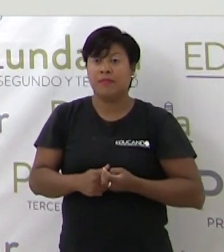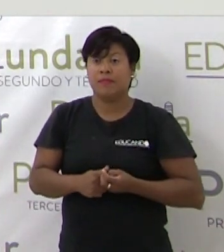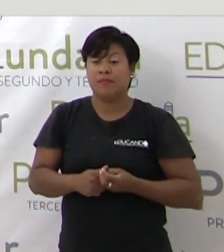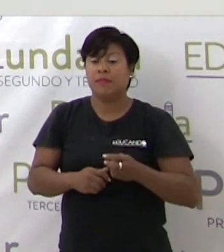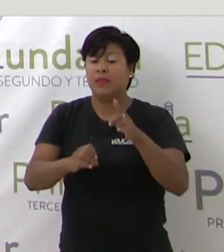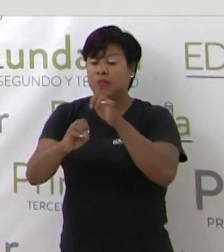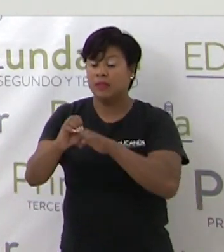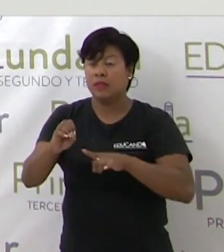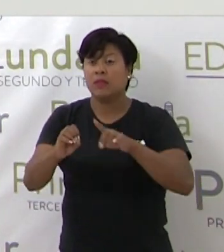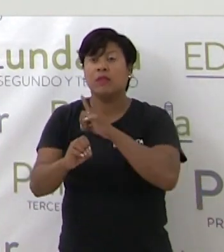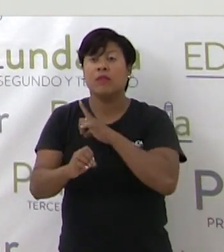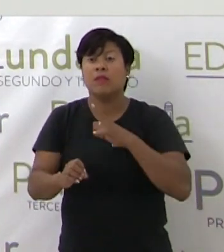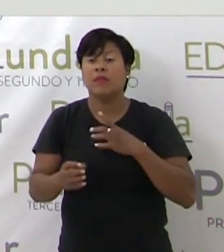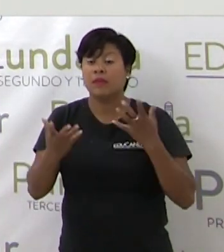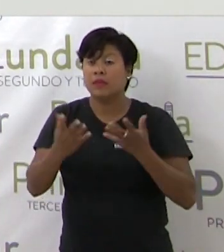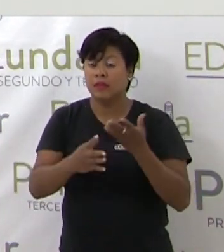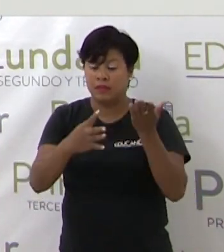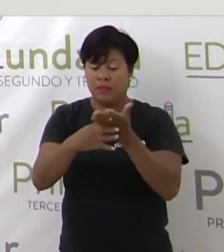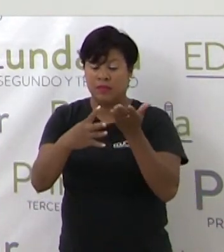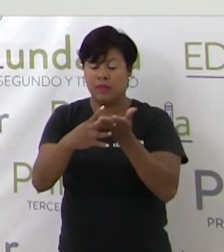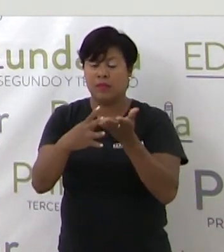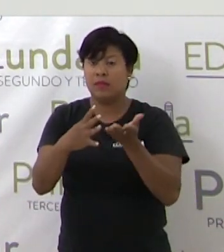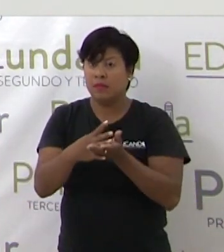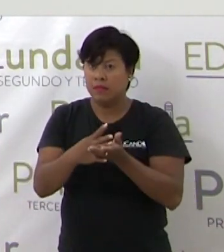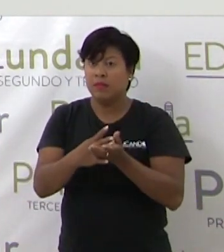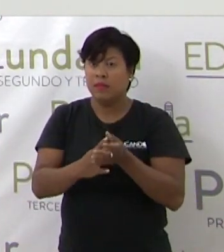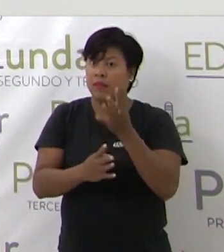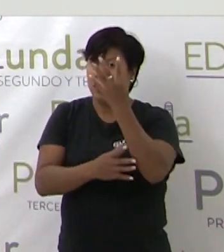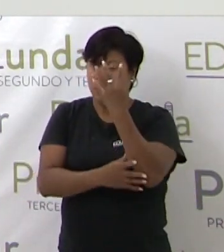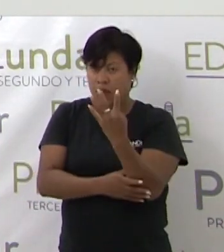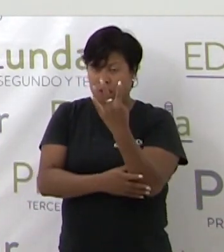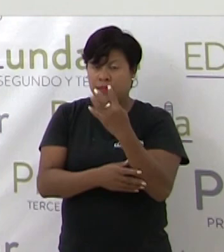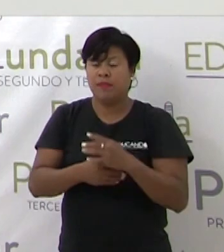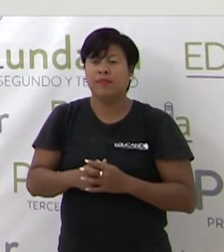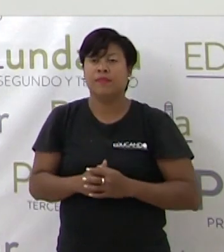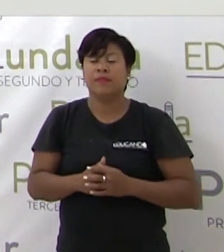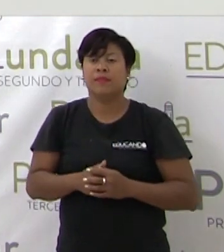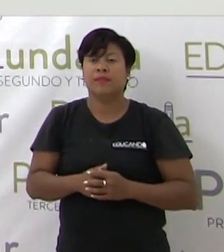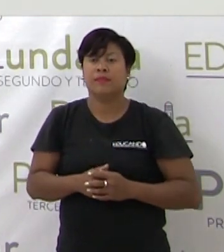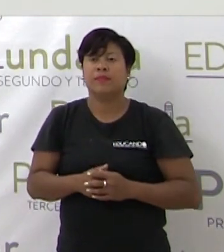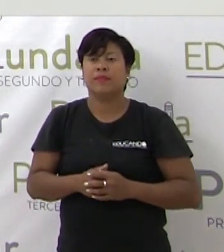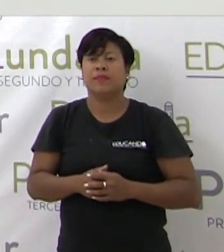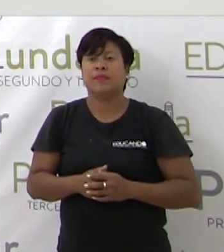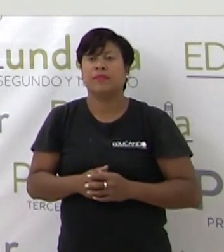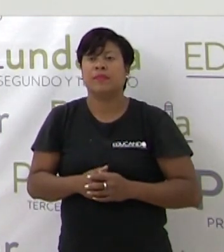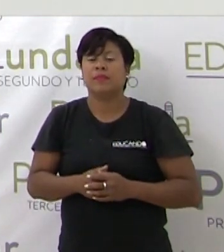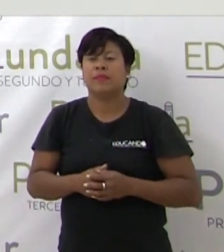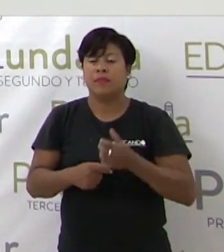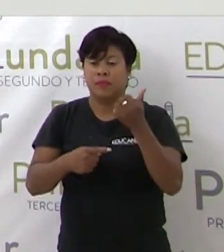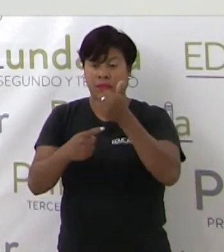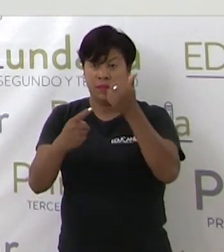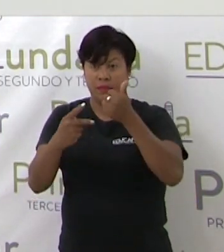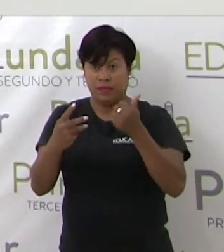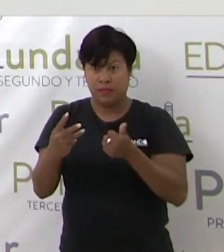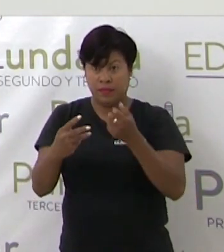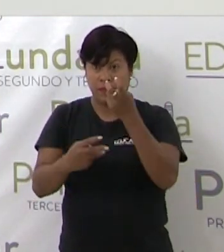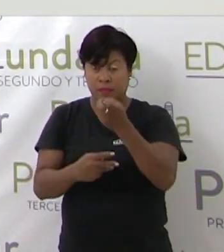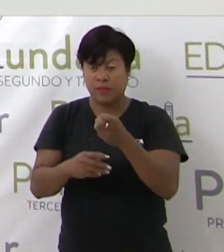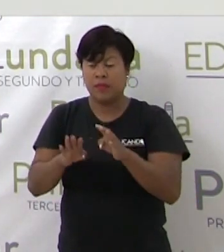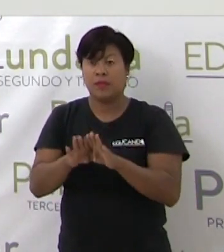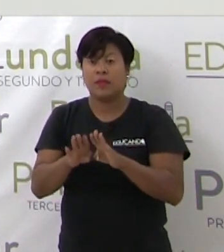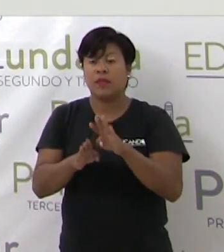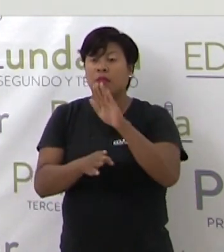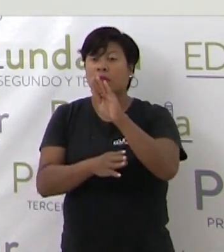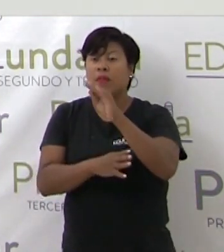círculo lo tenemos que dividir entonces en cuatro partes y cada uno de los ángulos sería de